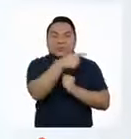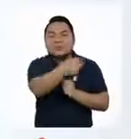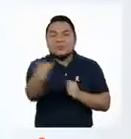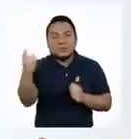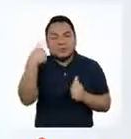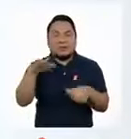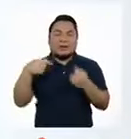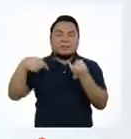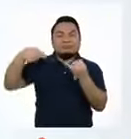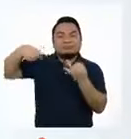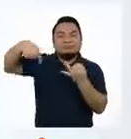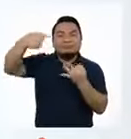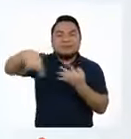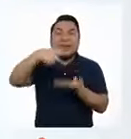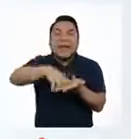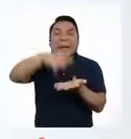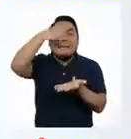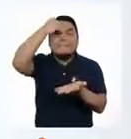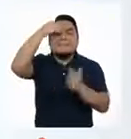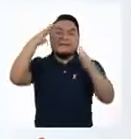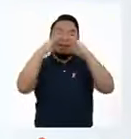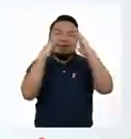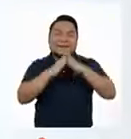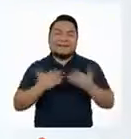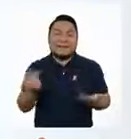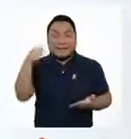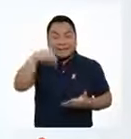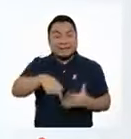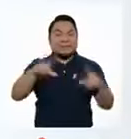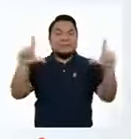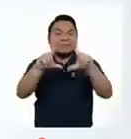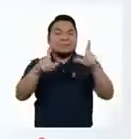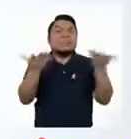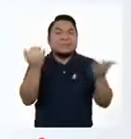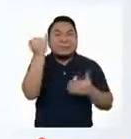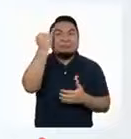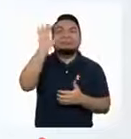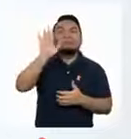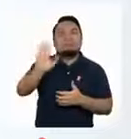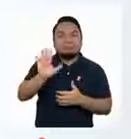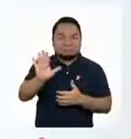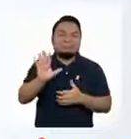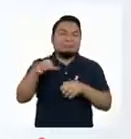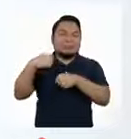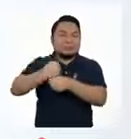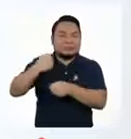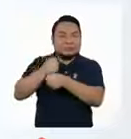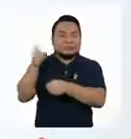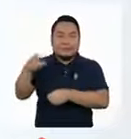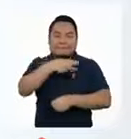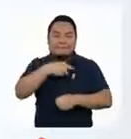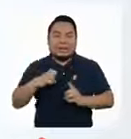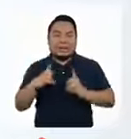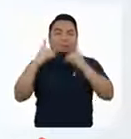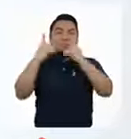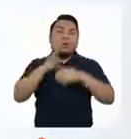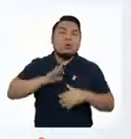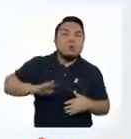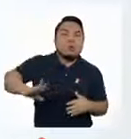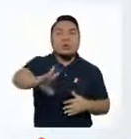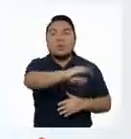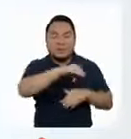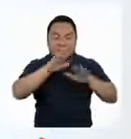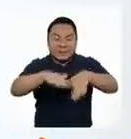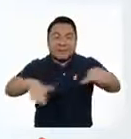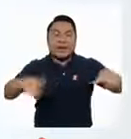aventuras en cada episodio de Aprendo en Casa. Este programa es una iniciativa del Ministerio de Educación para que todas las